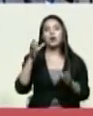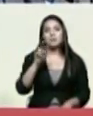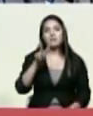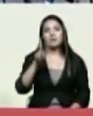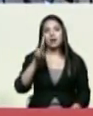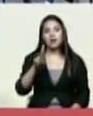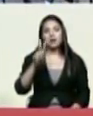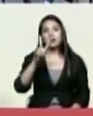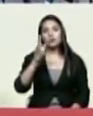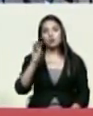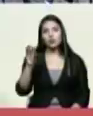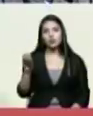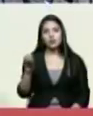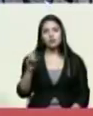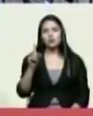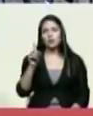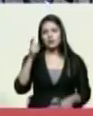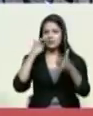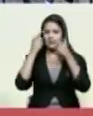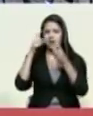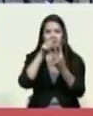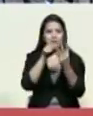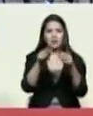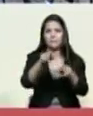EBA, él y tres más.